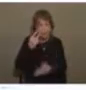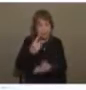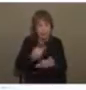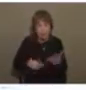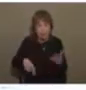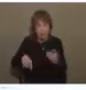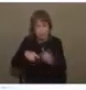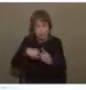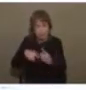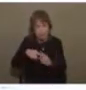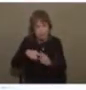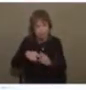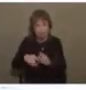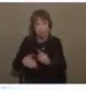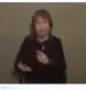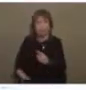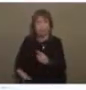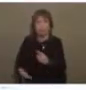economía está